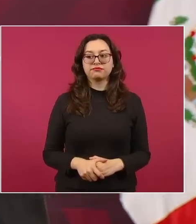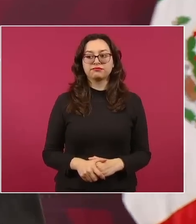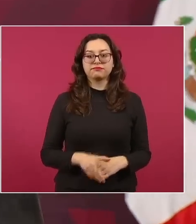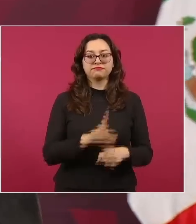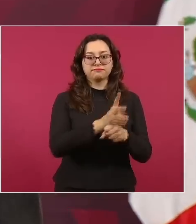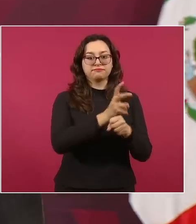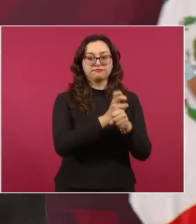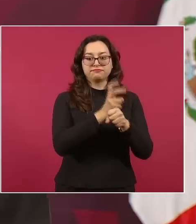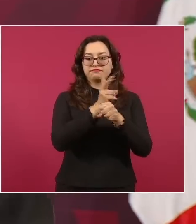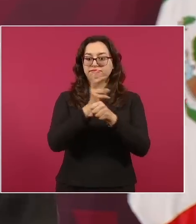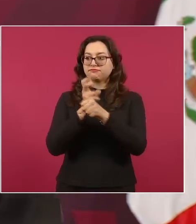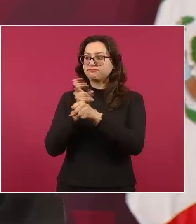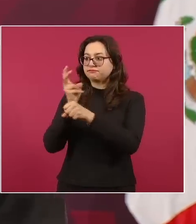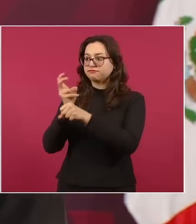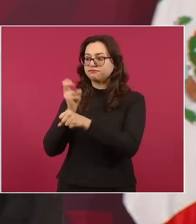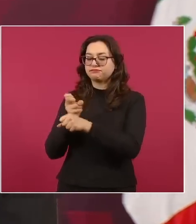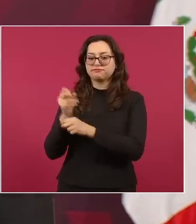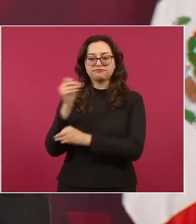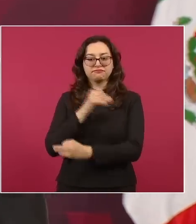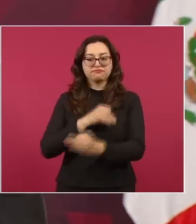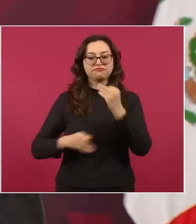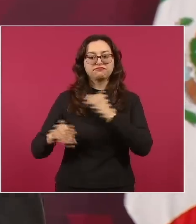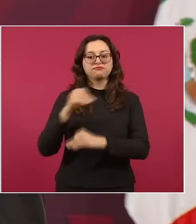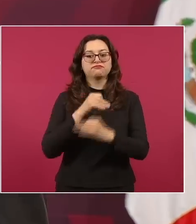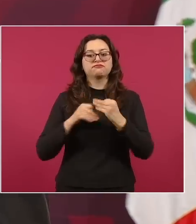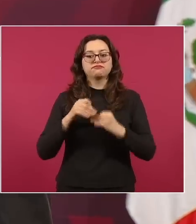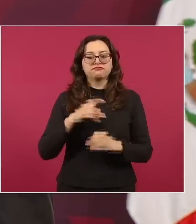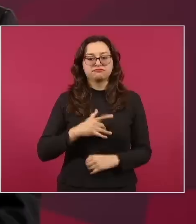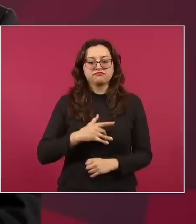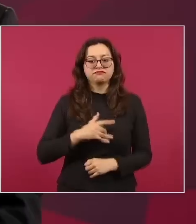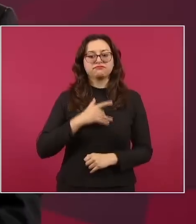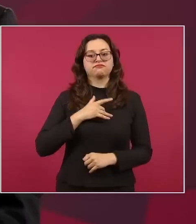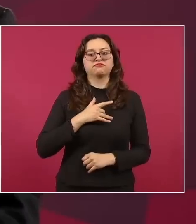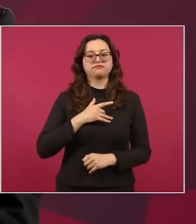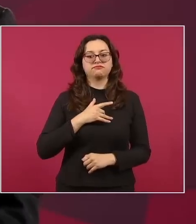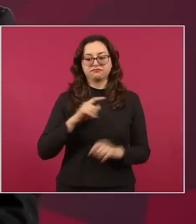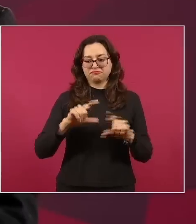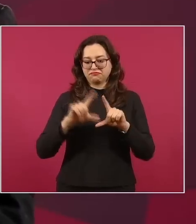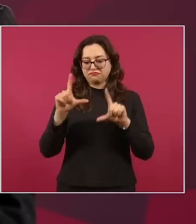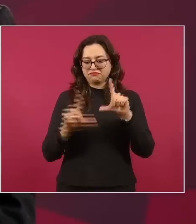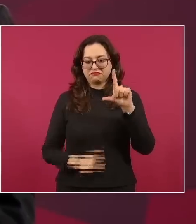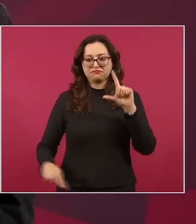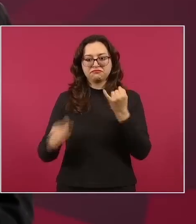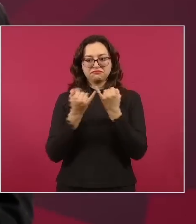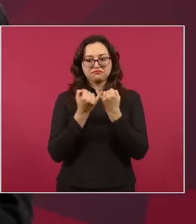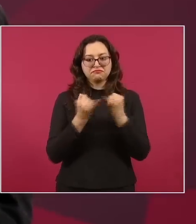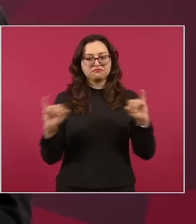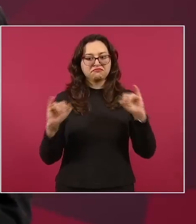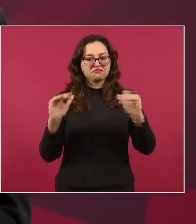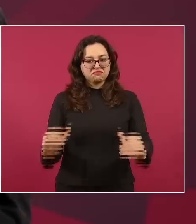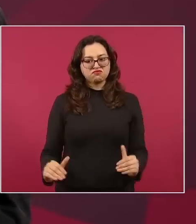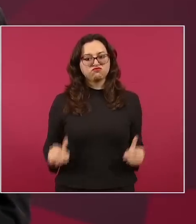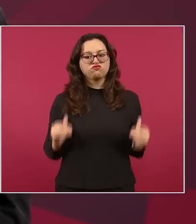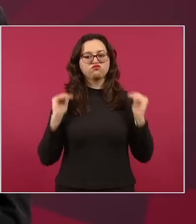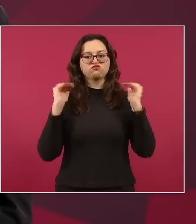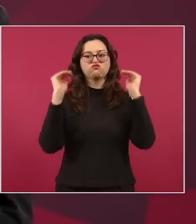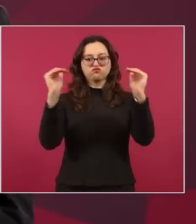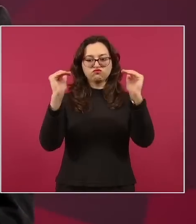reafirmar nuestros principios de independencia y soberanía